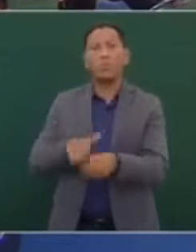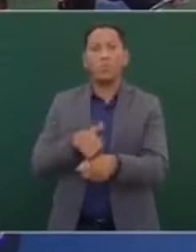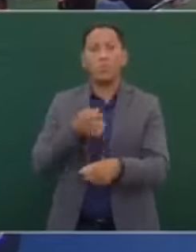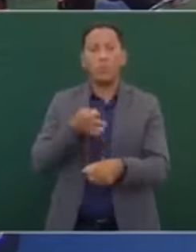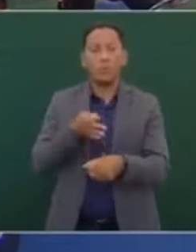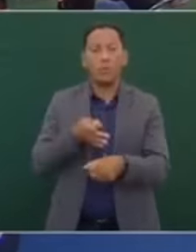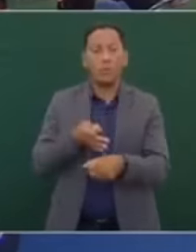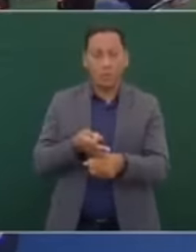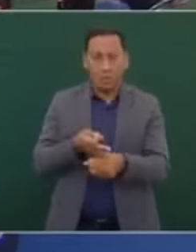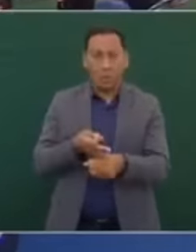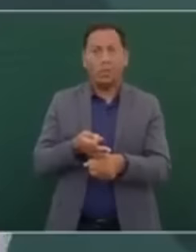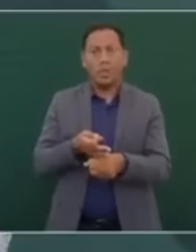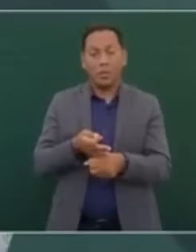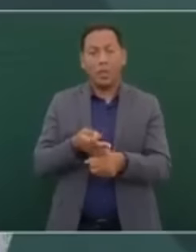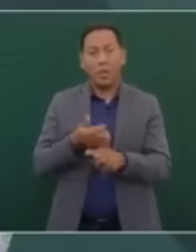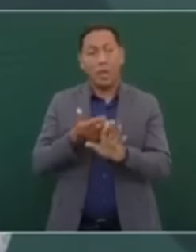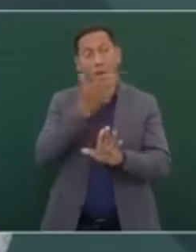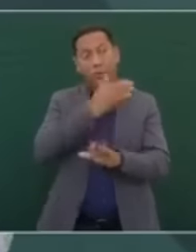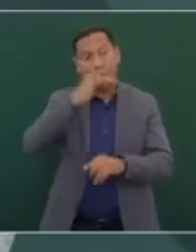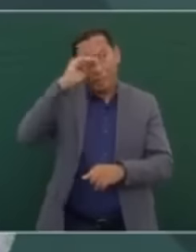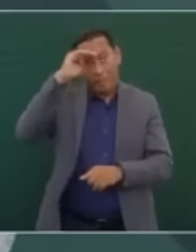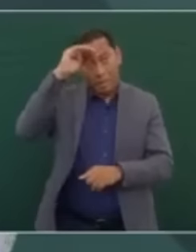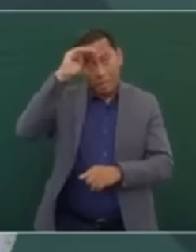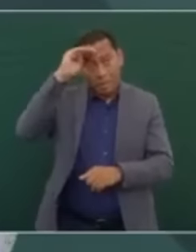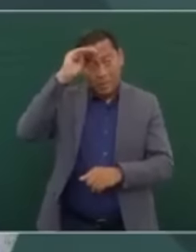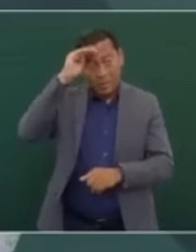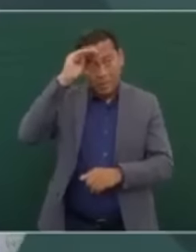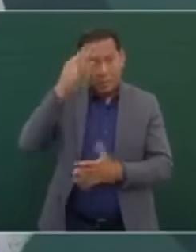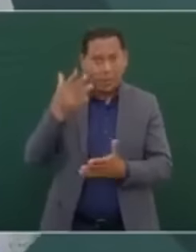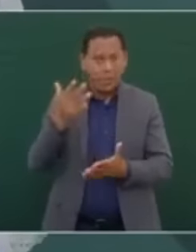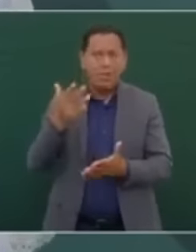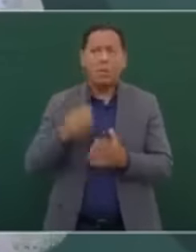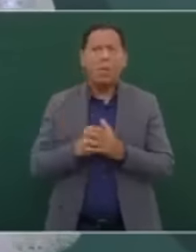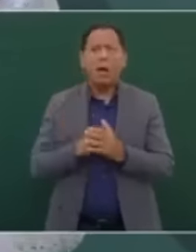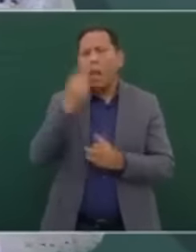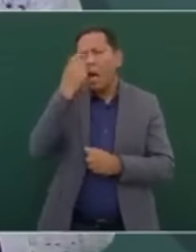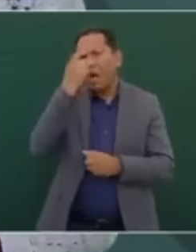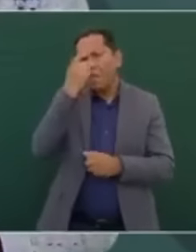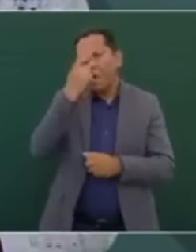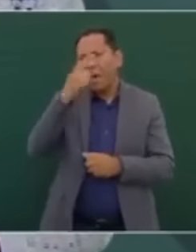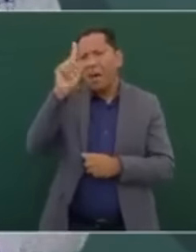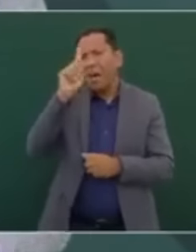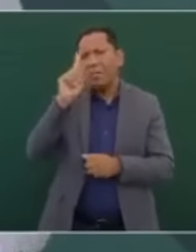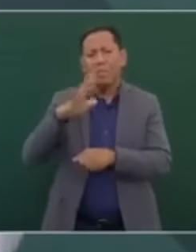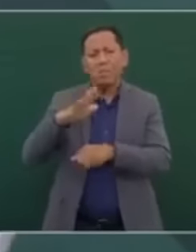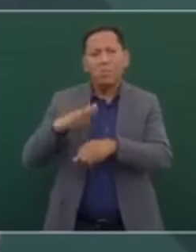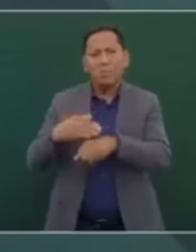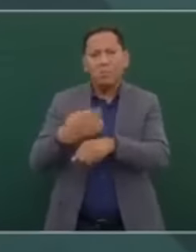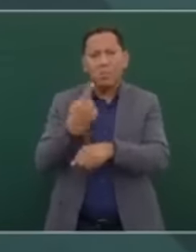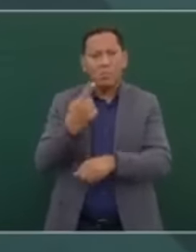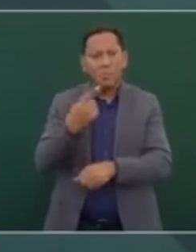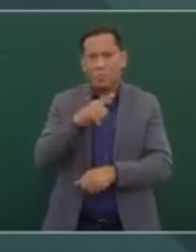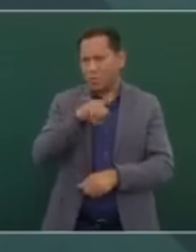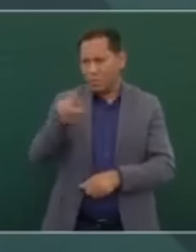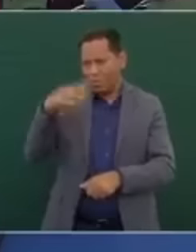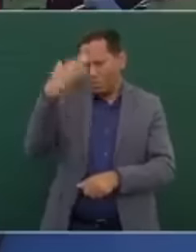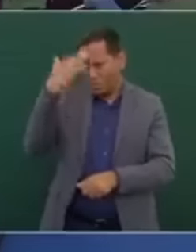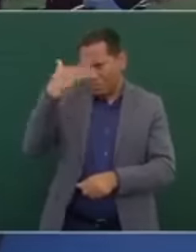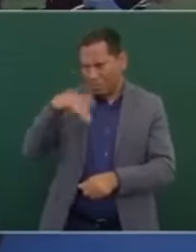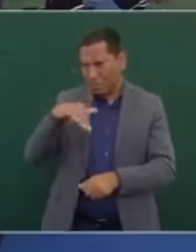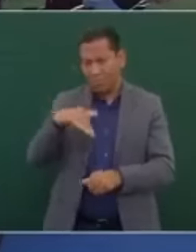y se pensaba que era relativamente fácil, porque ya saben ustedes cuánto